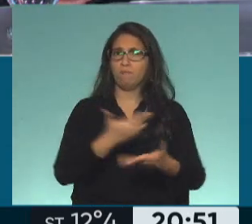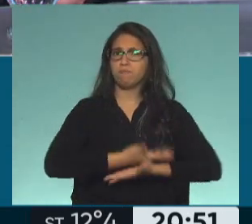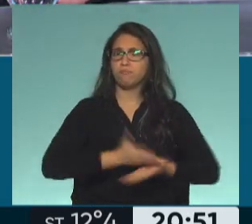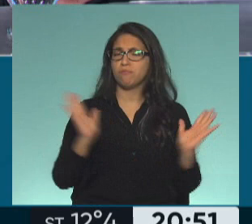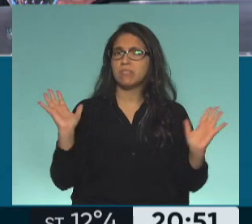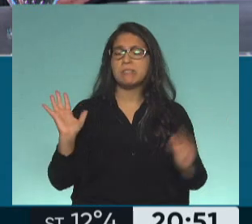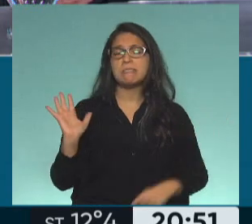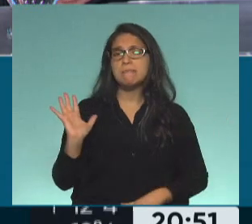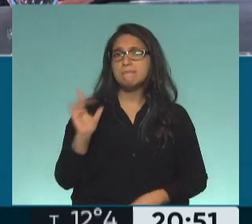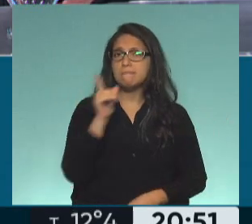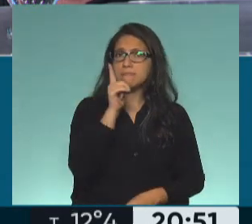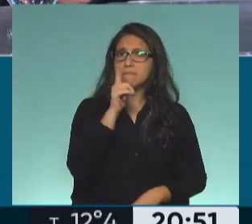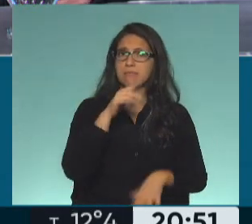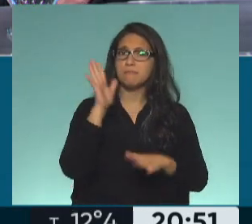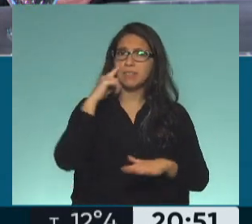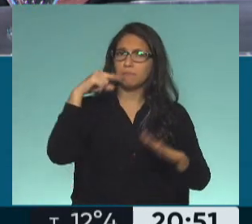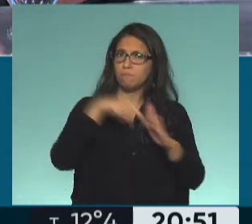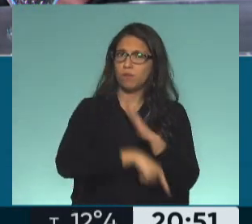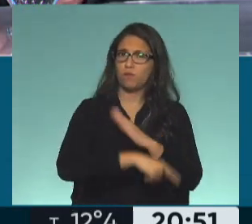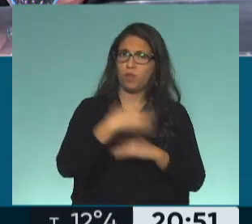Yo creo que hay que pensar más en el trasfondo,